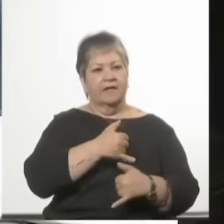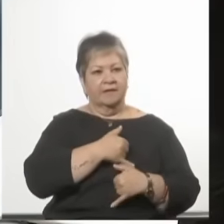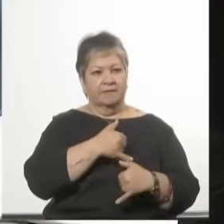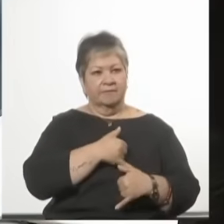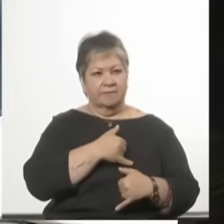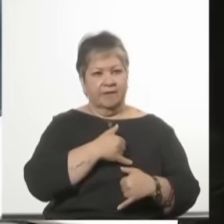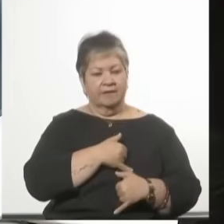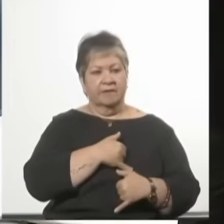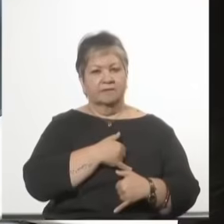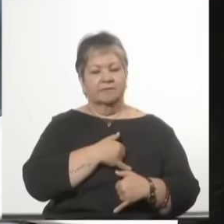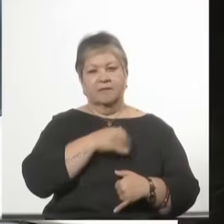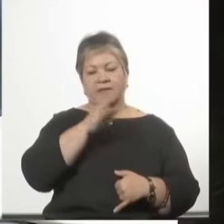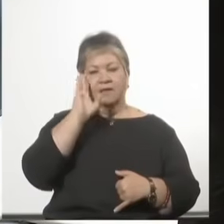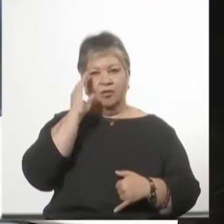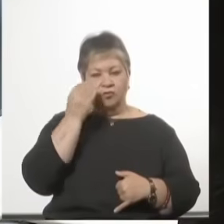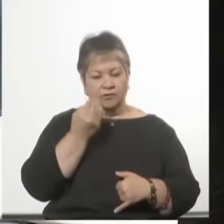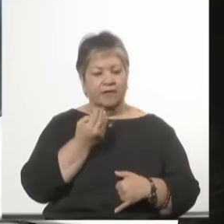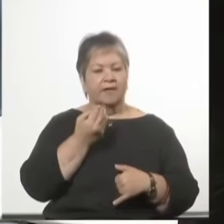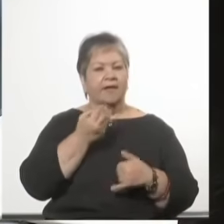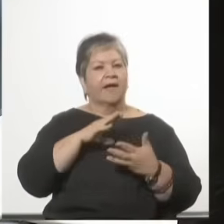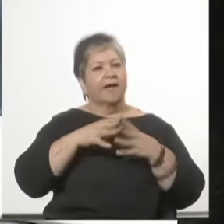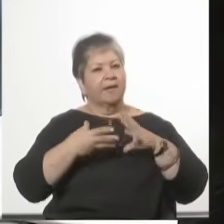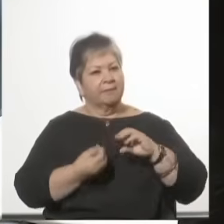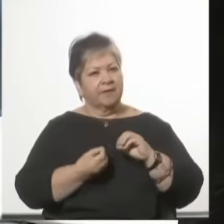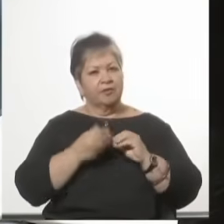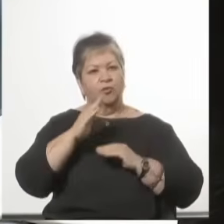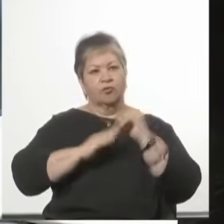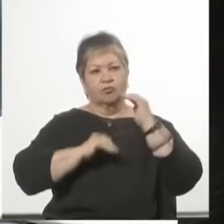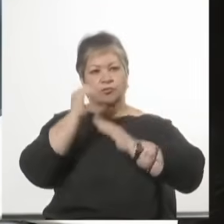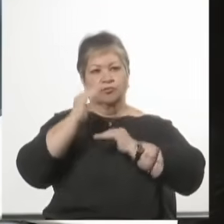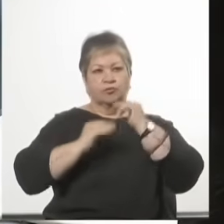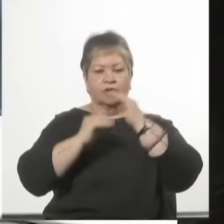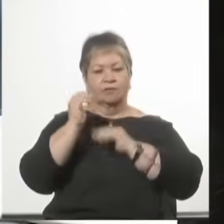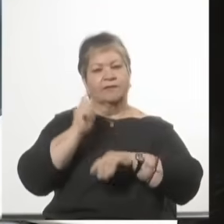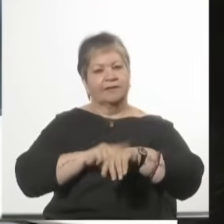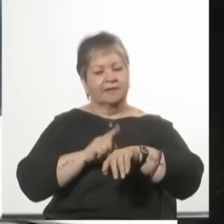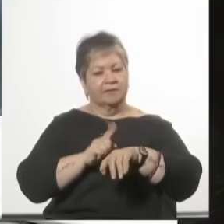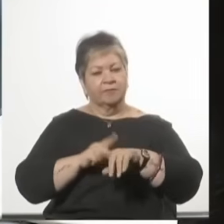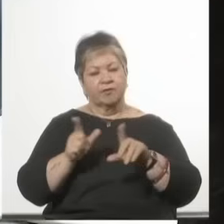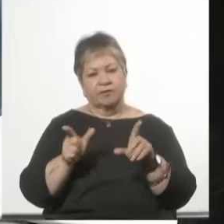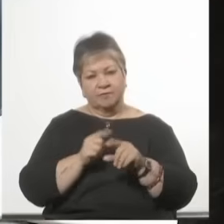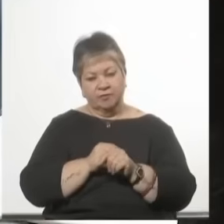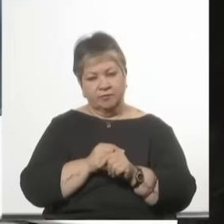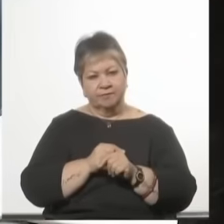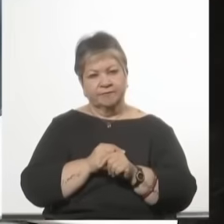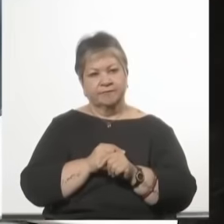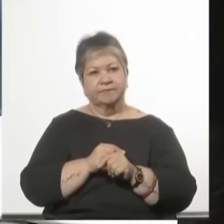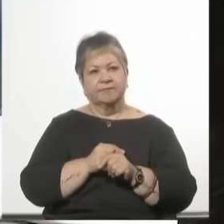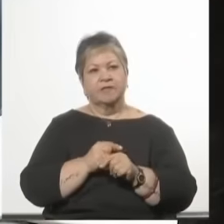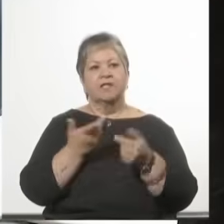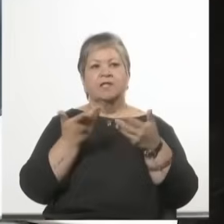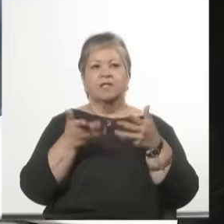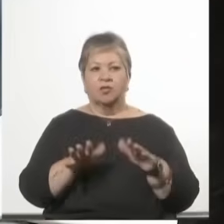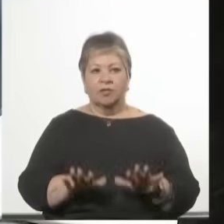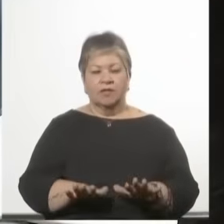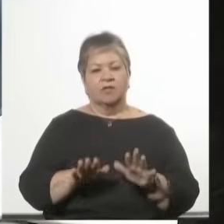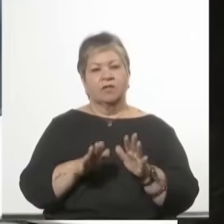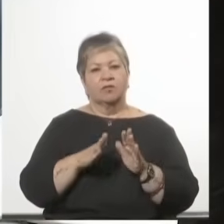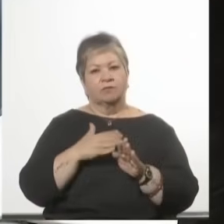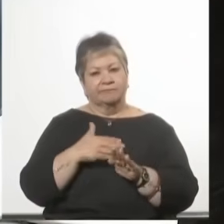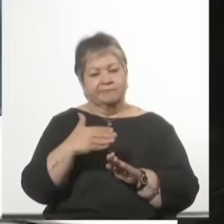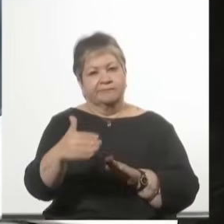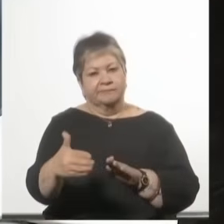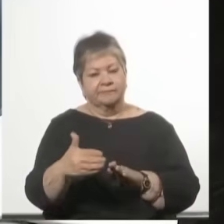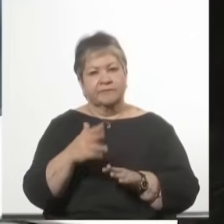aspectos relacionados con los avances de la construcción. Sé que terminó el tiempo y no quiero exceder, tenemos